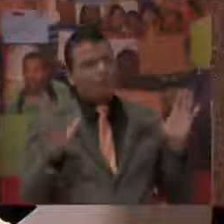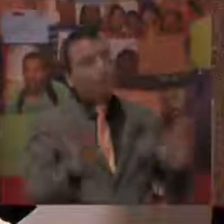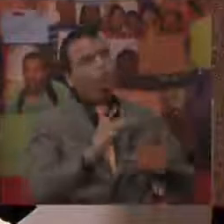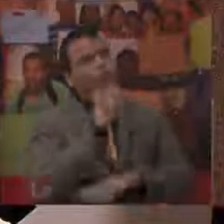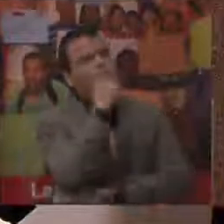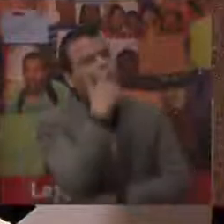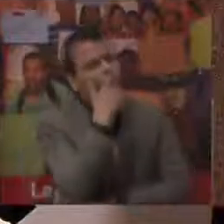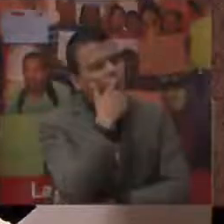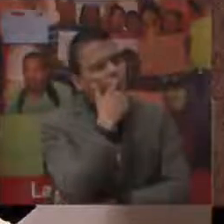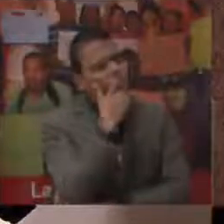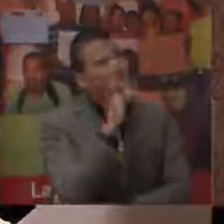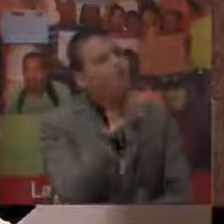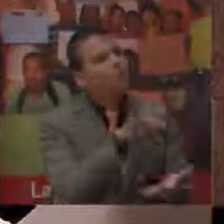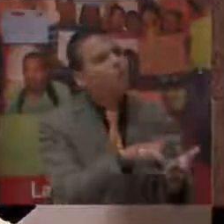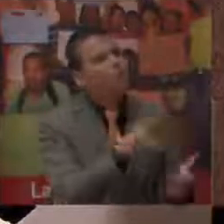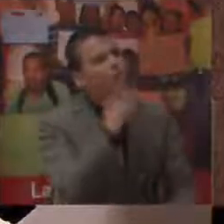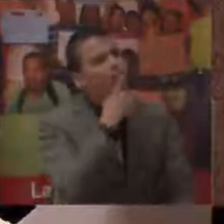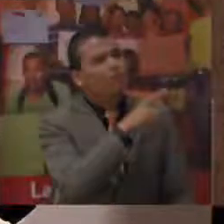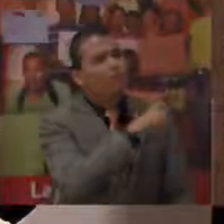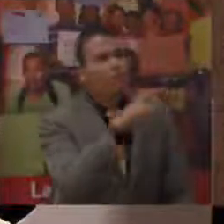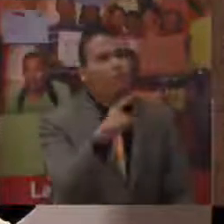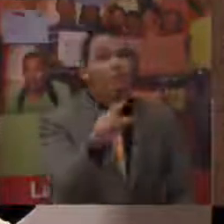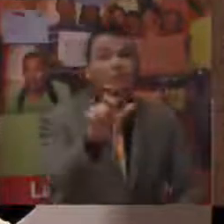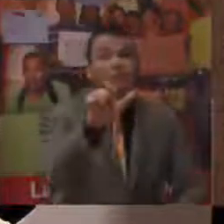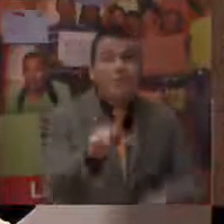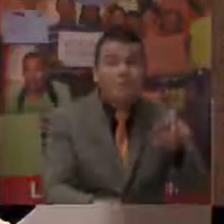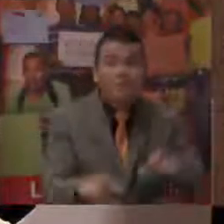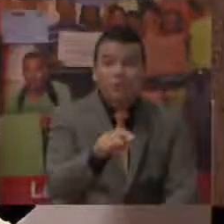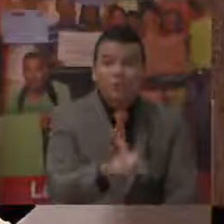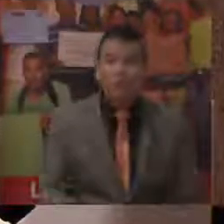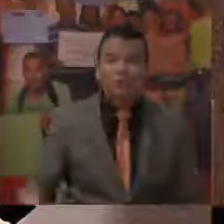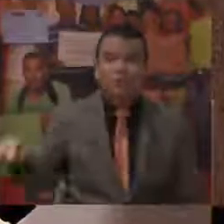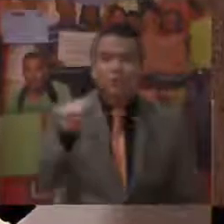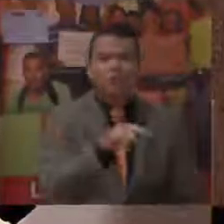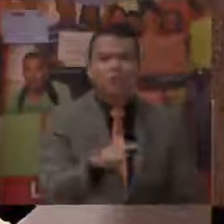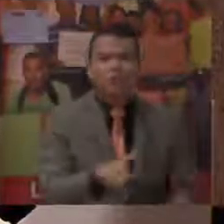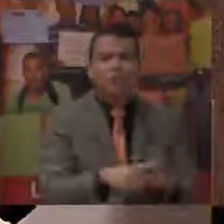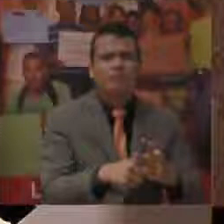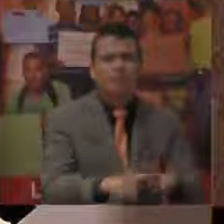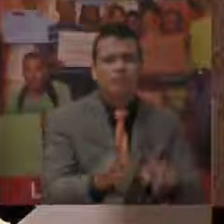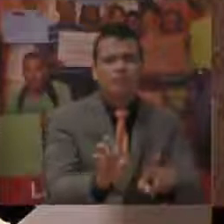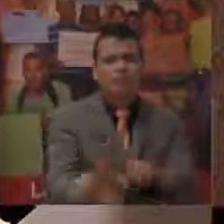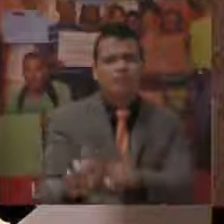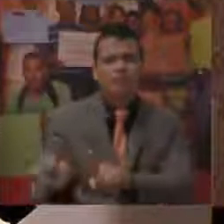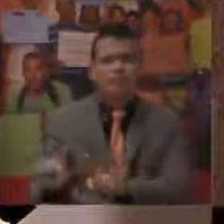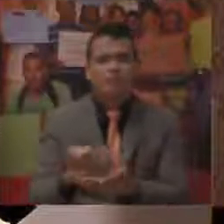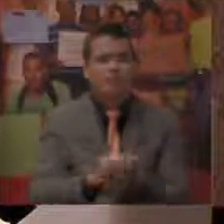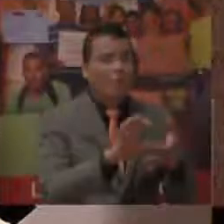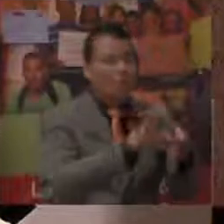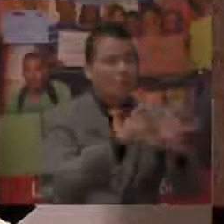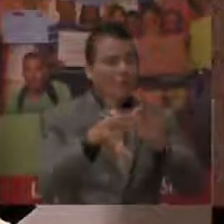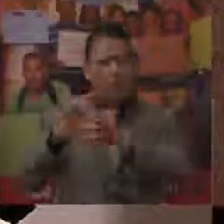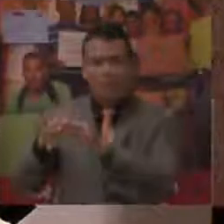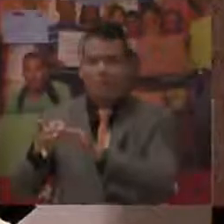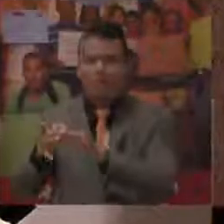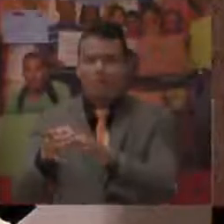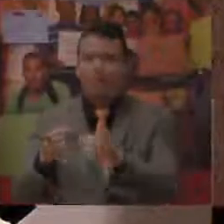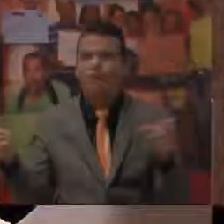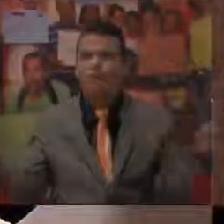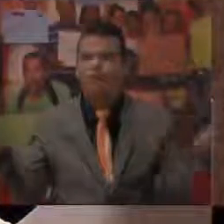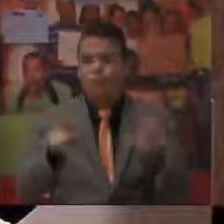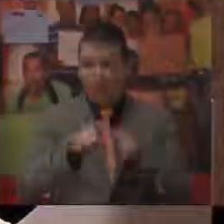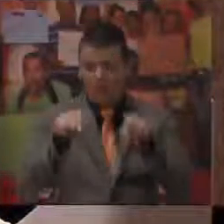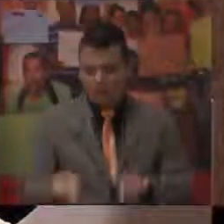donde muchos seres o herramientas de justicia transicional conviven y hay que